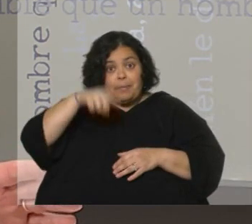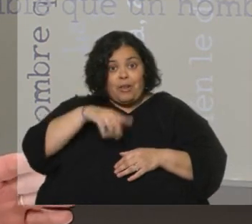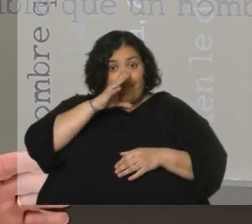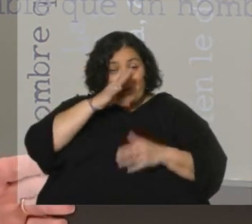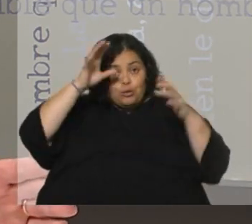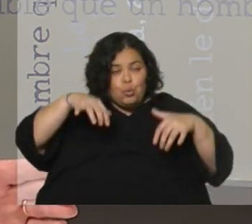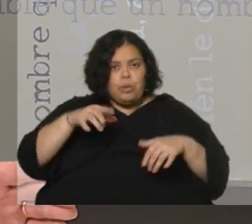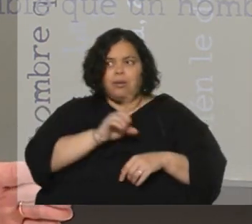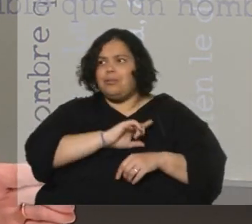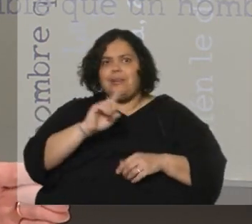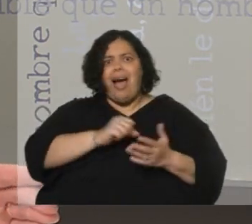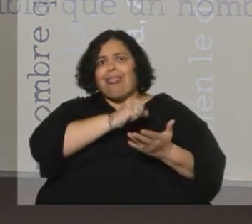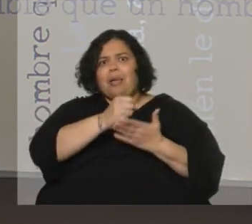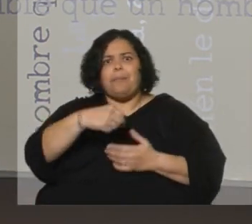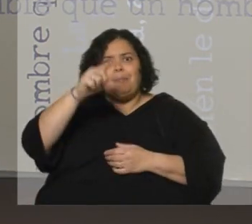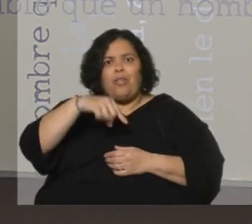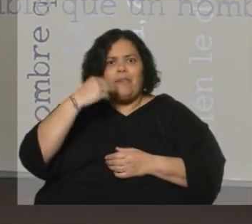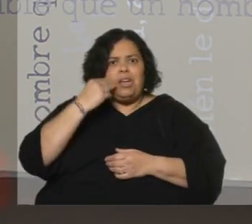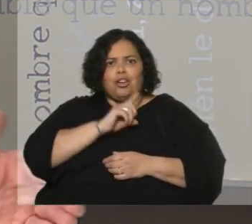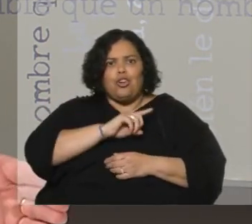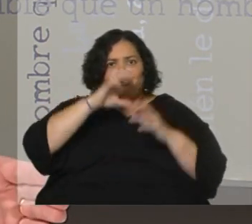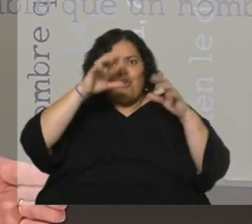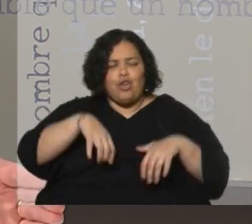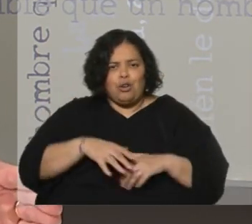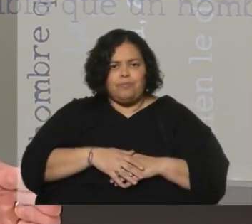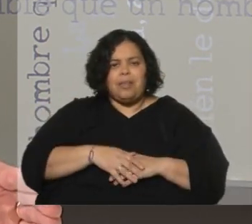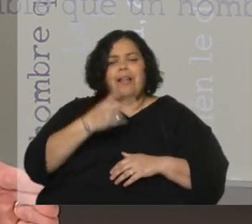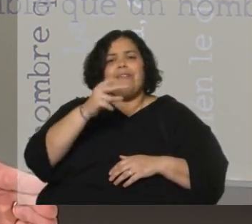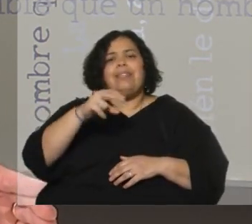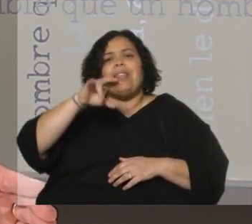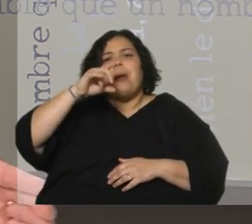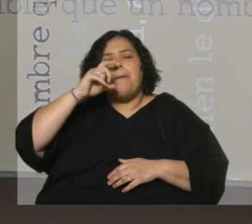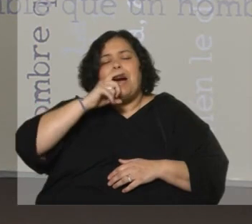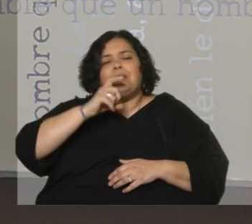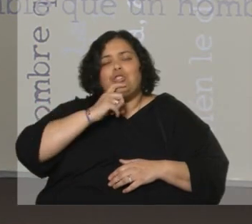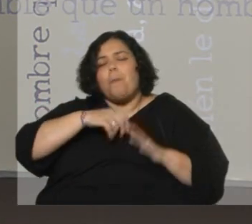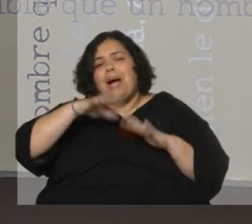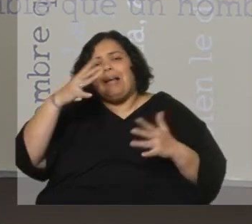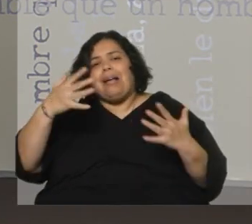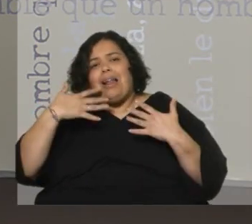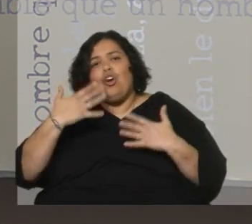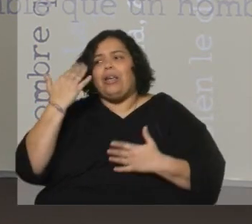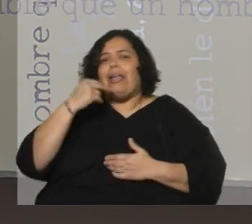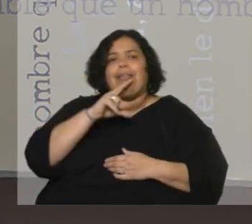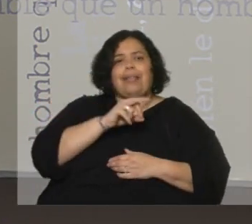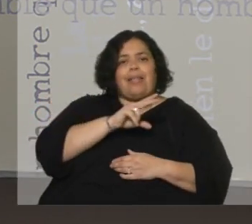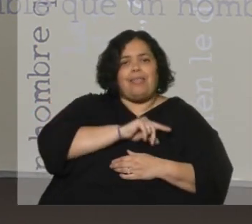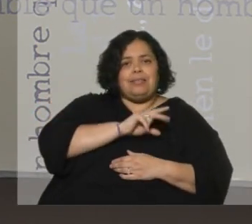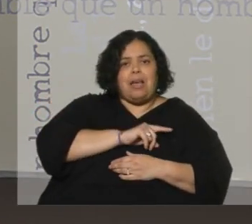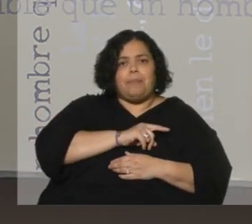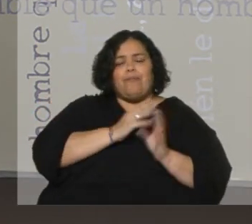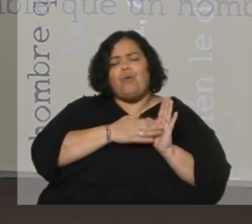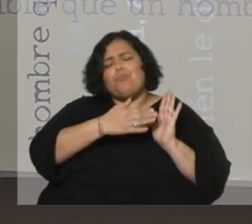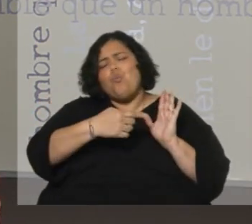que primero de abril Ah y el 20 de marzo hacía más calor que el 30 de diciembre entonces realmente fue muy prolongada fue fue realmente muy